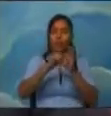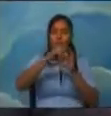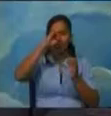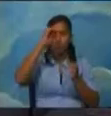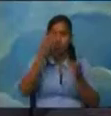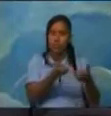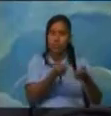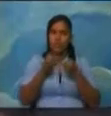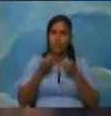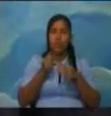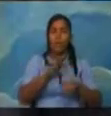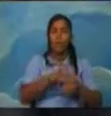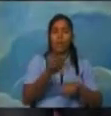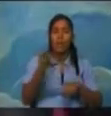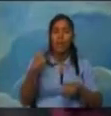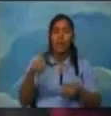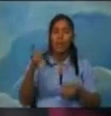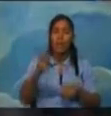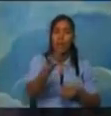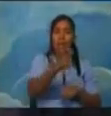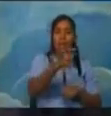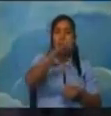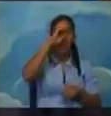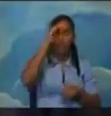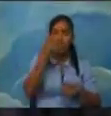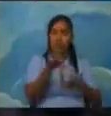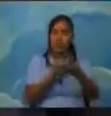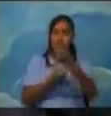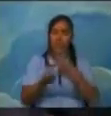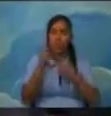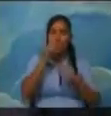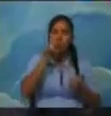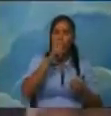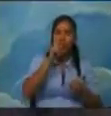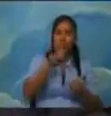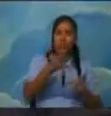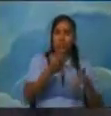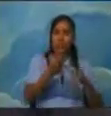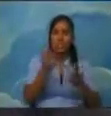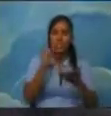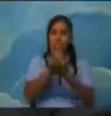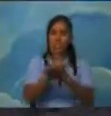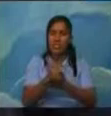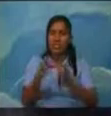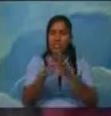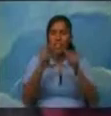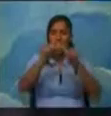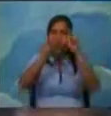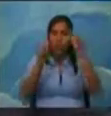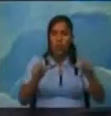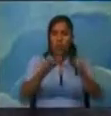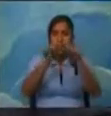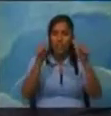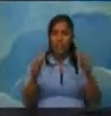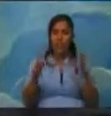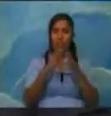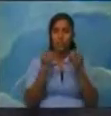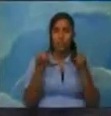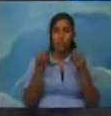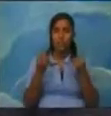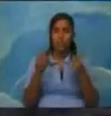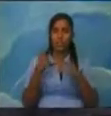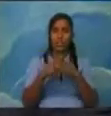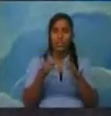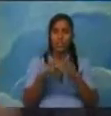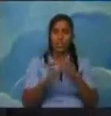sacó. Porque hay gente que Dios lo ha sacado de la prostitución, Dios lo ha sacado de la idolatría, que Dios lo ha sacado